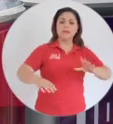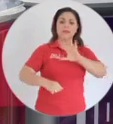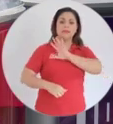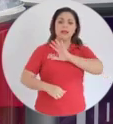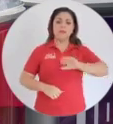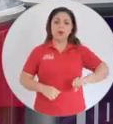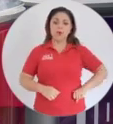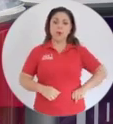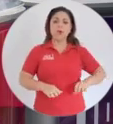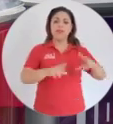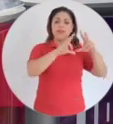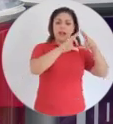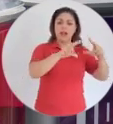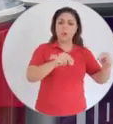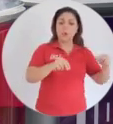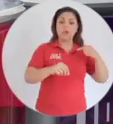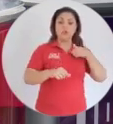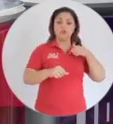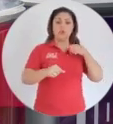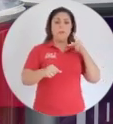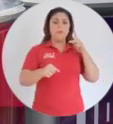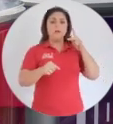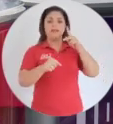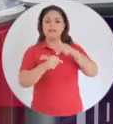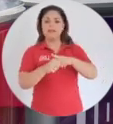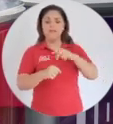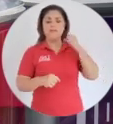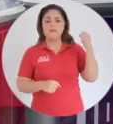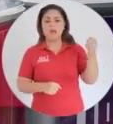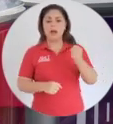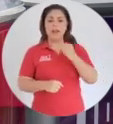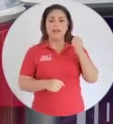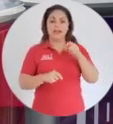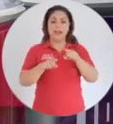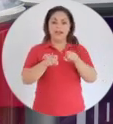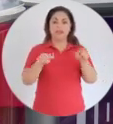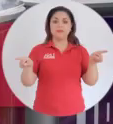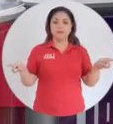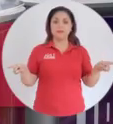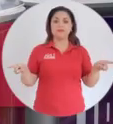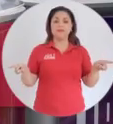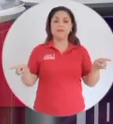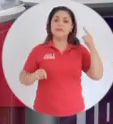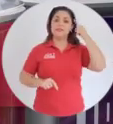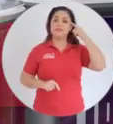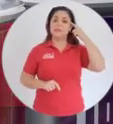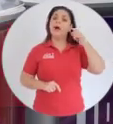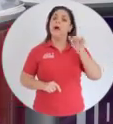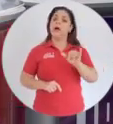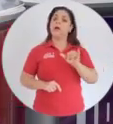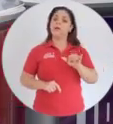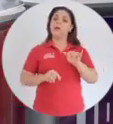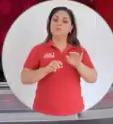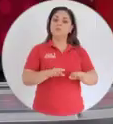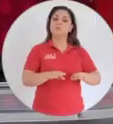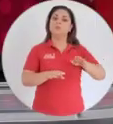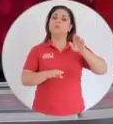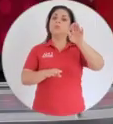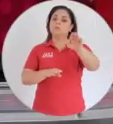Nicaragua. Yo participé muy intensamente en todo eso y creíamos que ahí íbamos a dar un